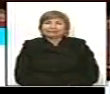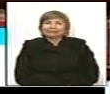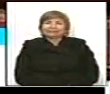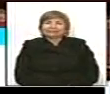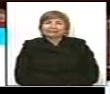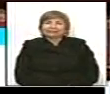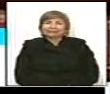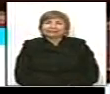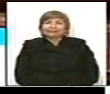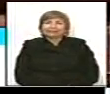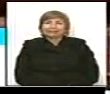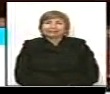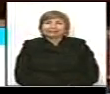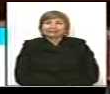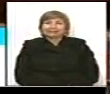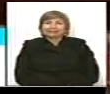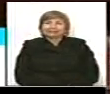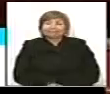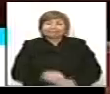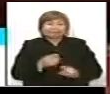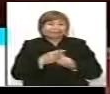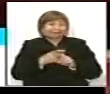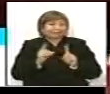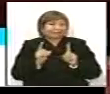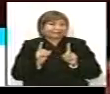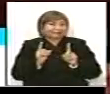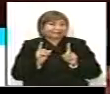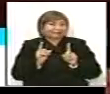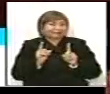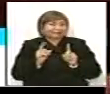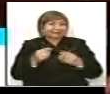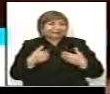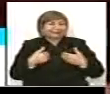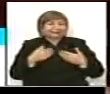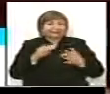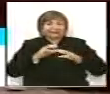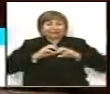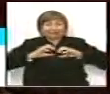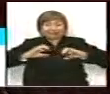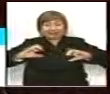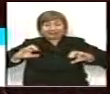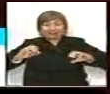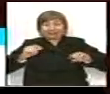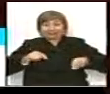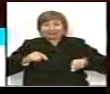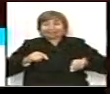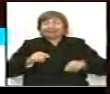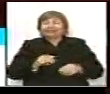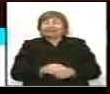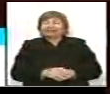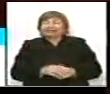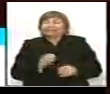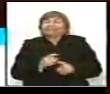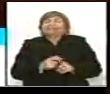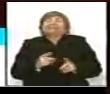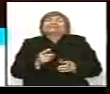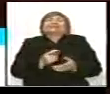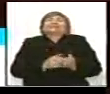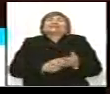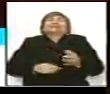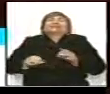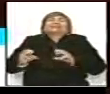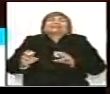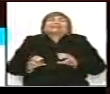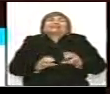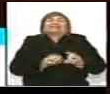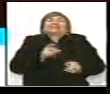Hasta llegar ahí, obviamente hay diferentes años que nos separan de esto, ¿no? Pero ¿qué